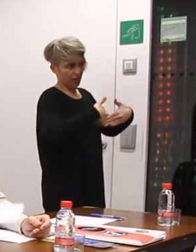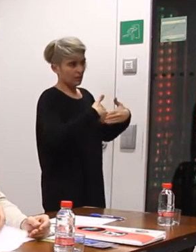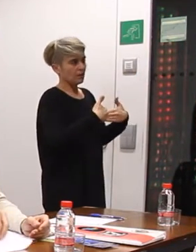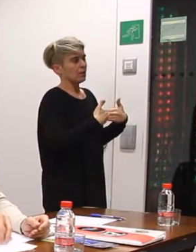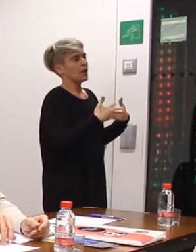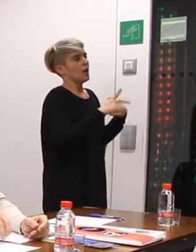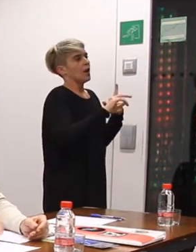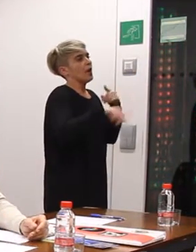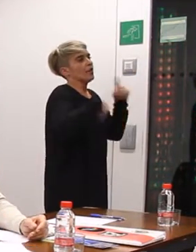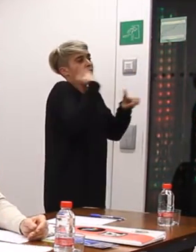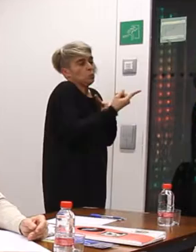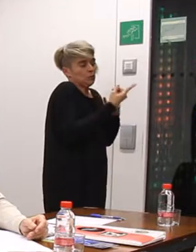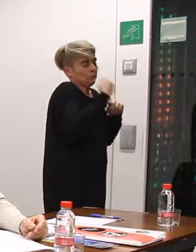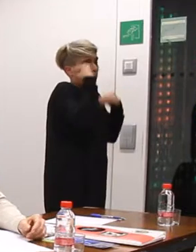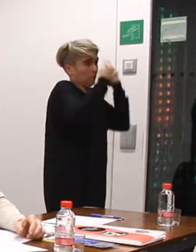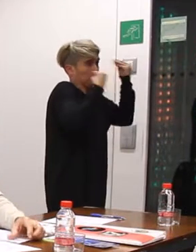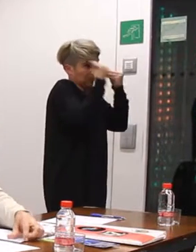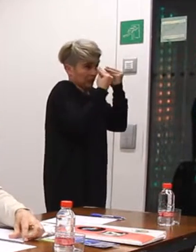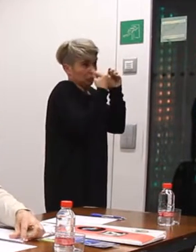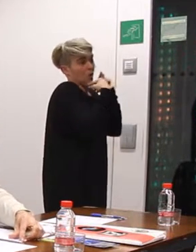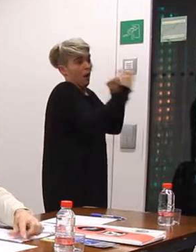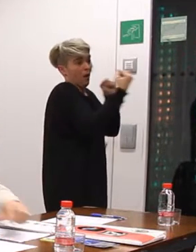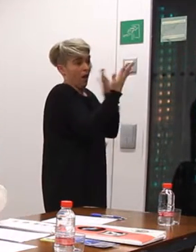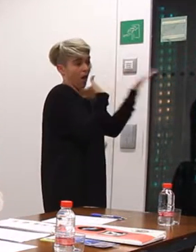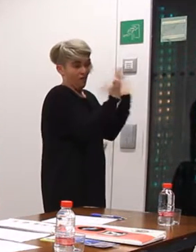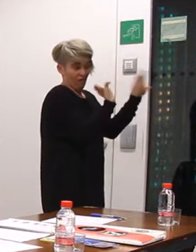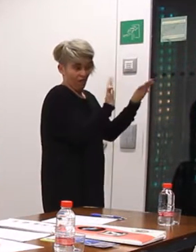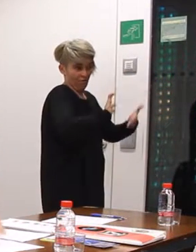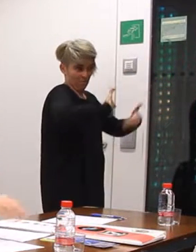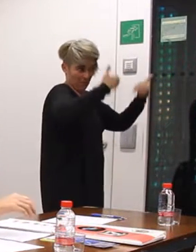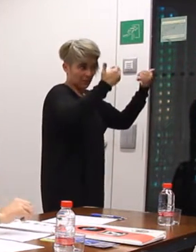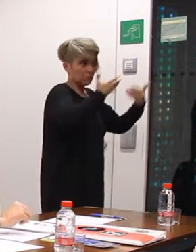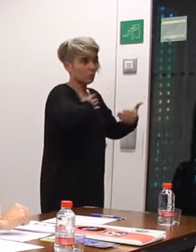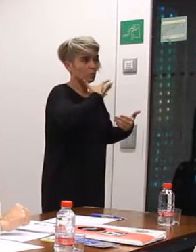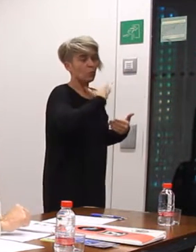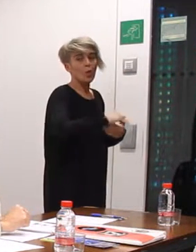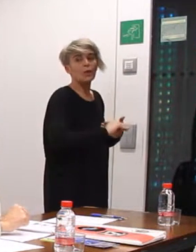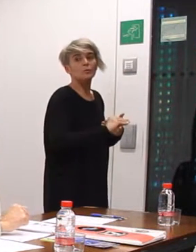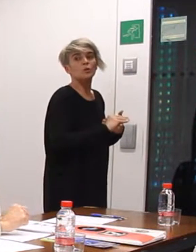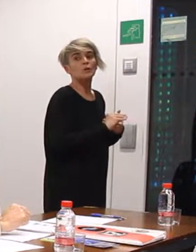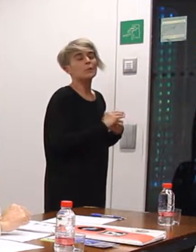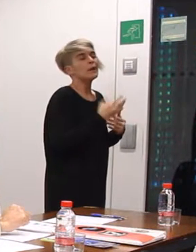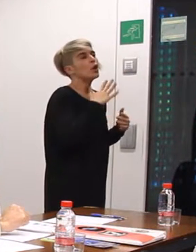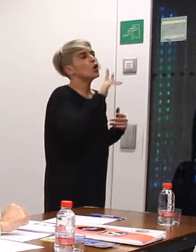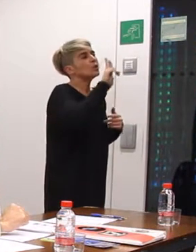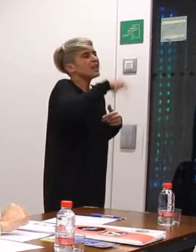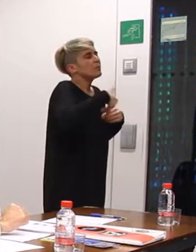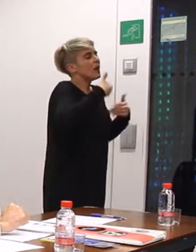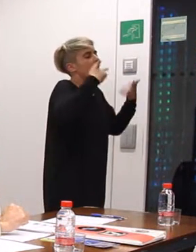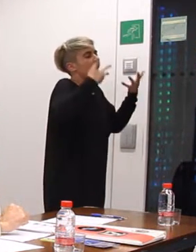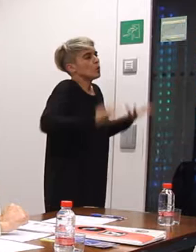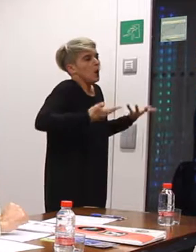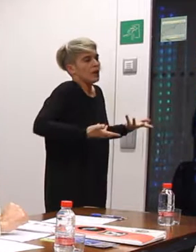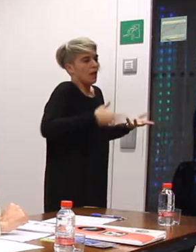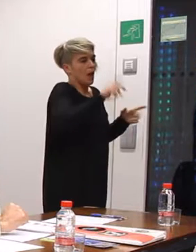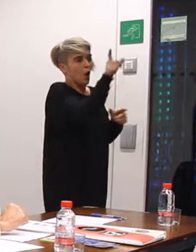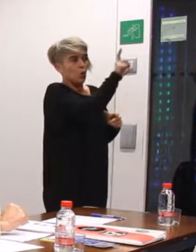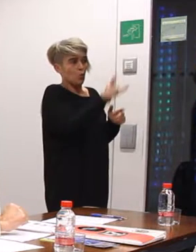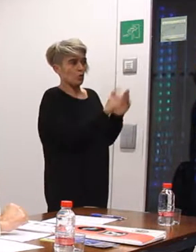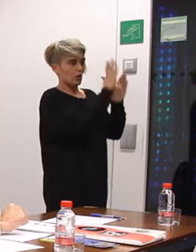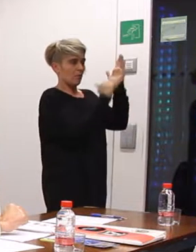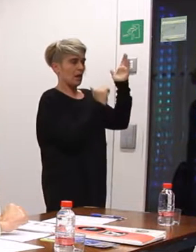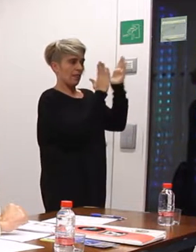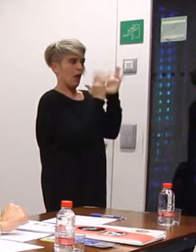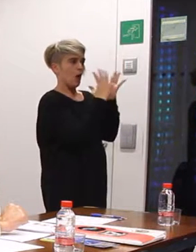ello tendremos posibilidad de hablar más, pero también lo es de máxima actualidad porque en la Comunidad Valenciana, en les